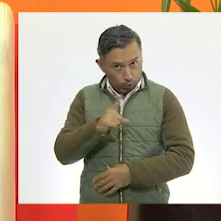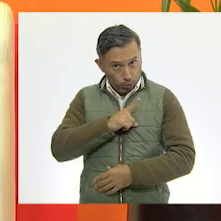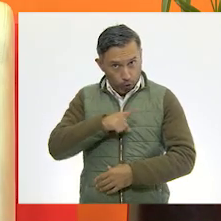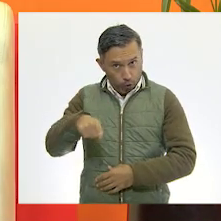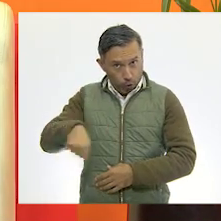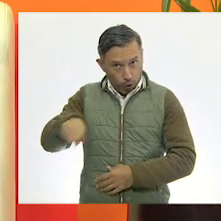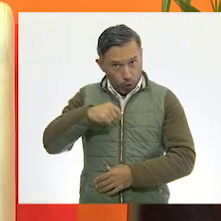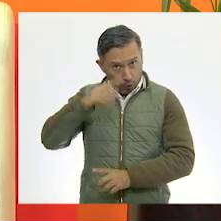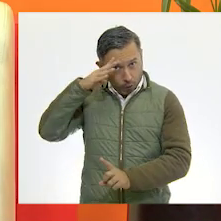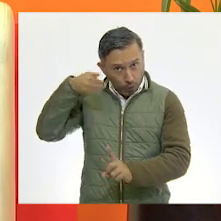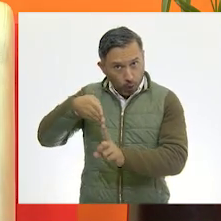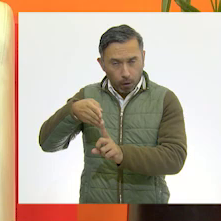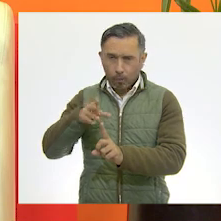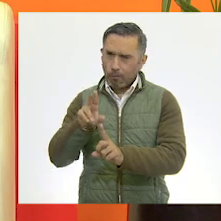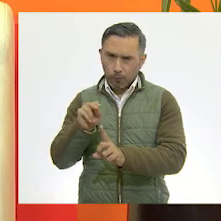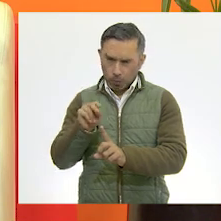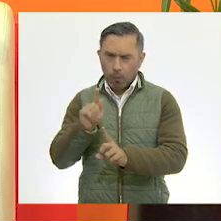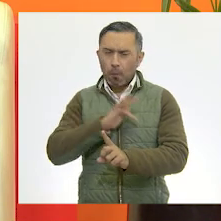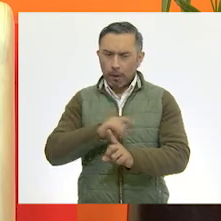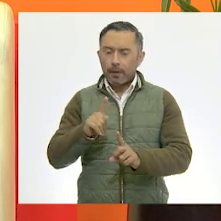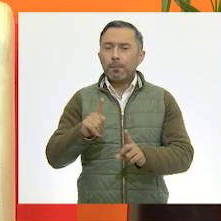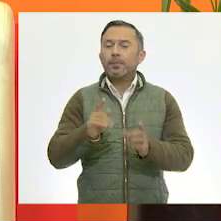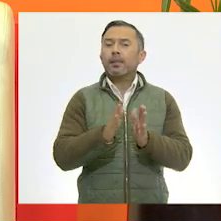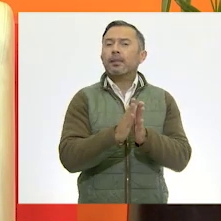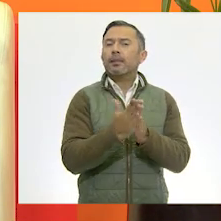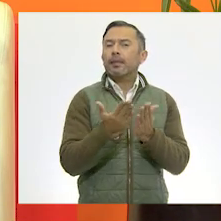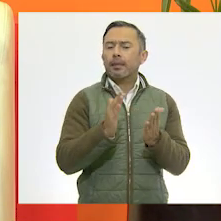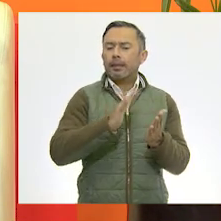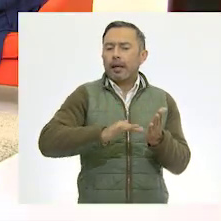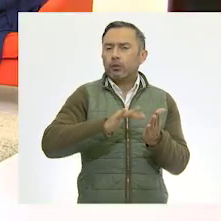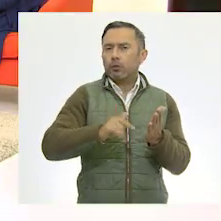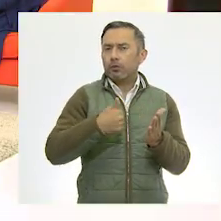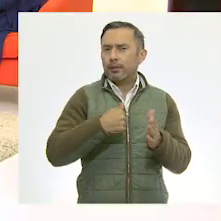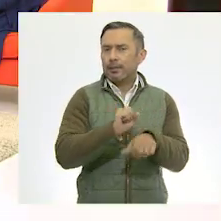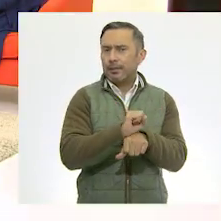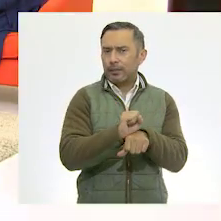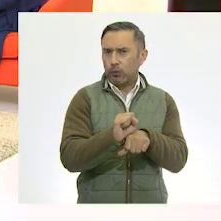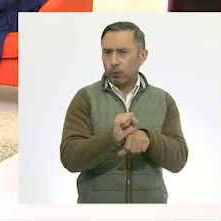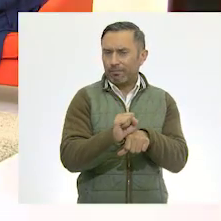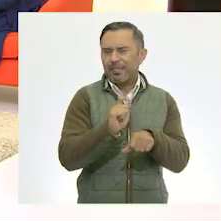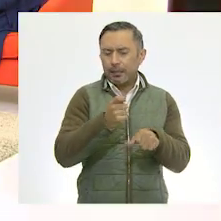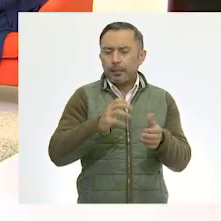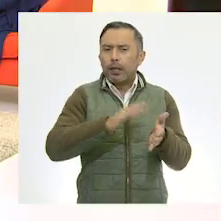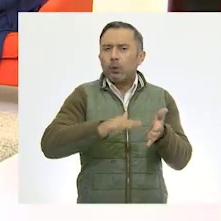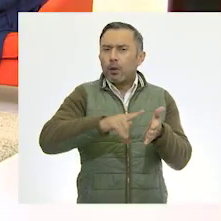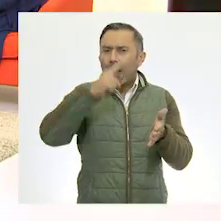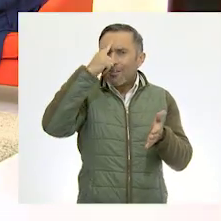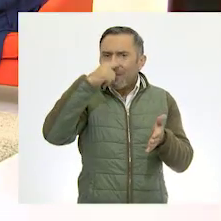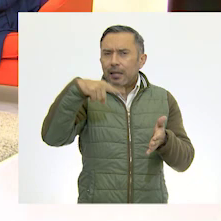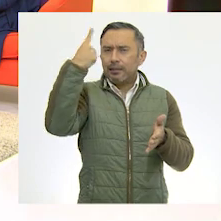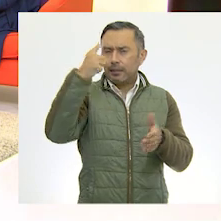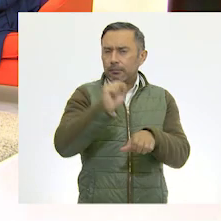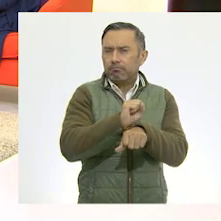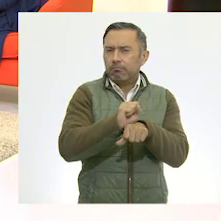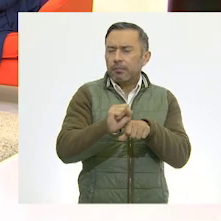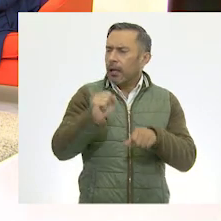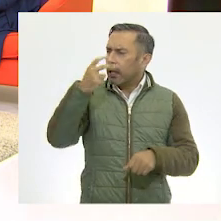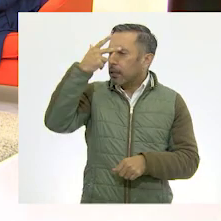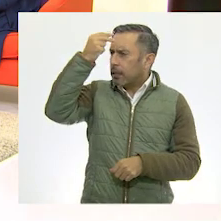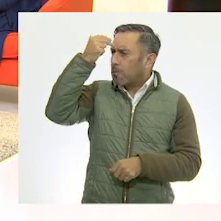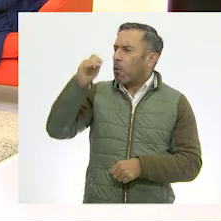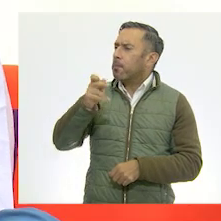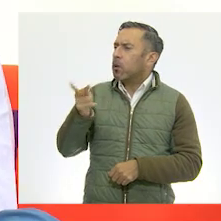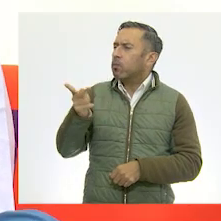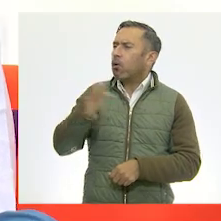Y estamos hablando de textos en lectura fácil. Guillermo, ¿qué es la lectura fácil? ¿Cuáles son sus